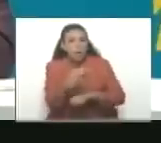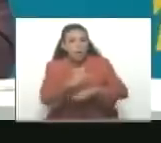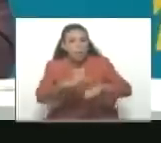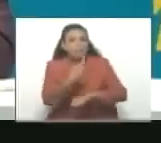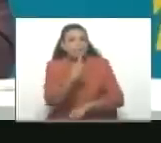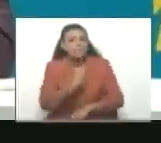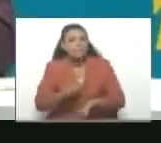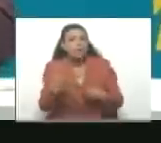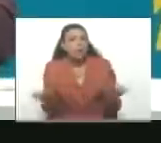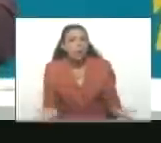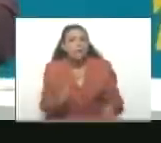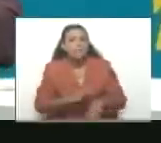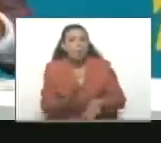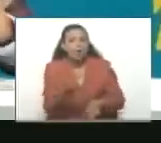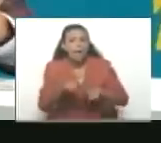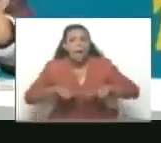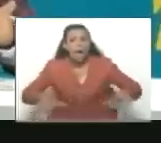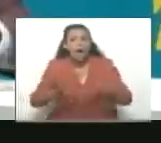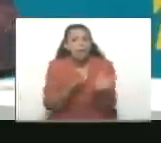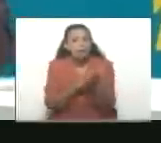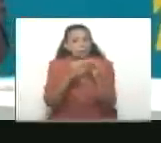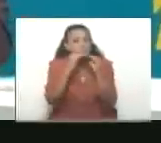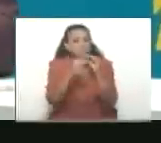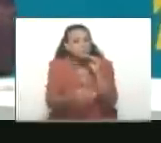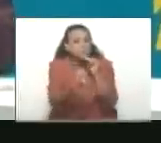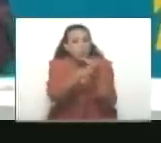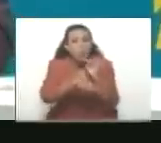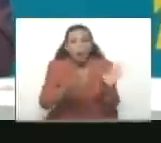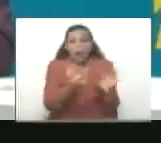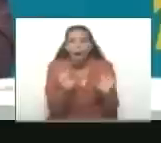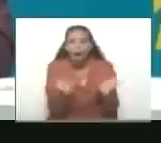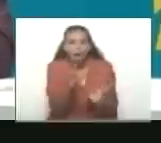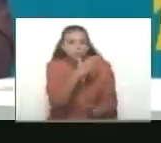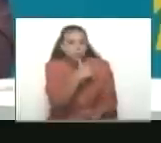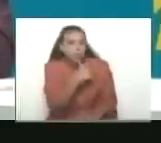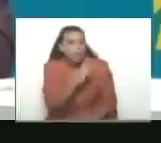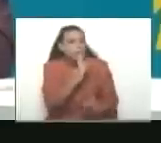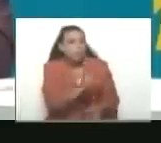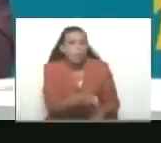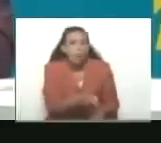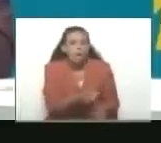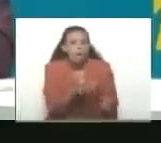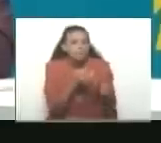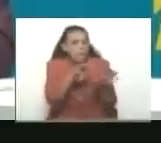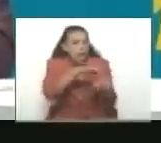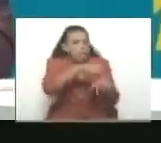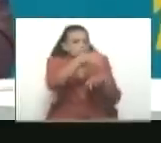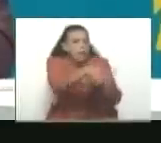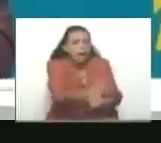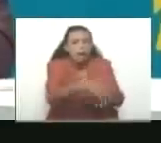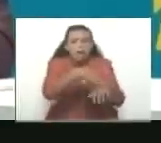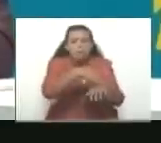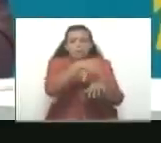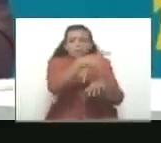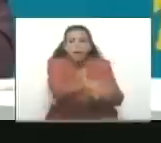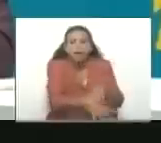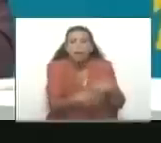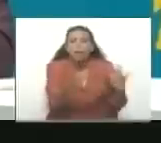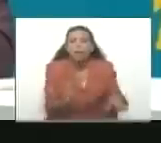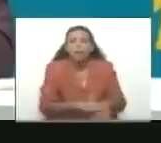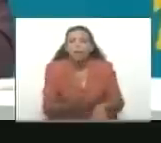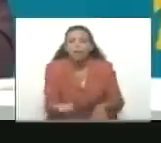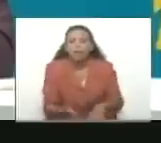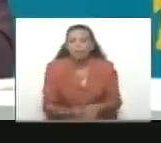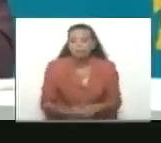me di Entonces por hay esa área gris por esa área de silencio compañero gobernador obrero Ángel marcano